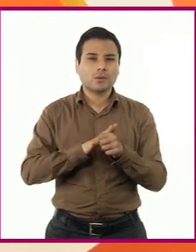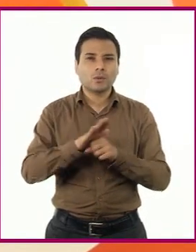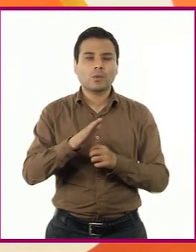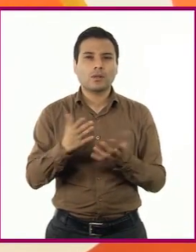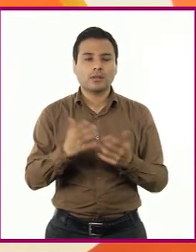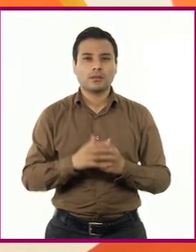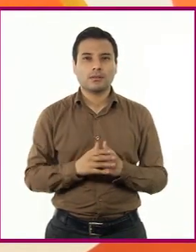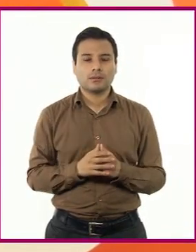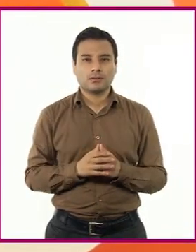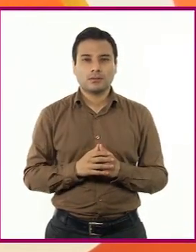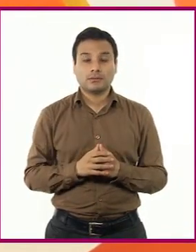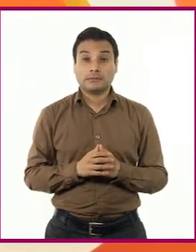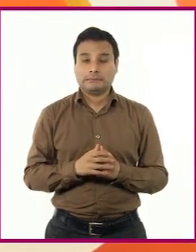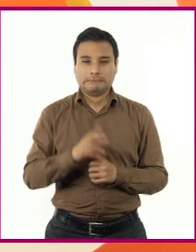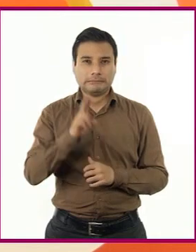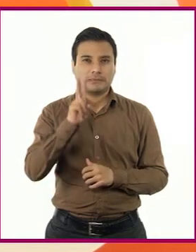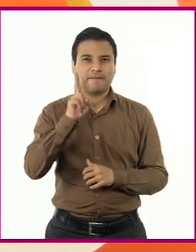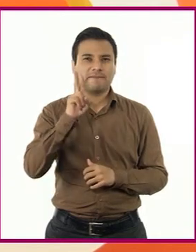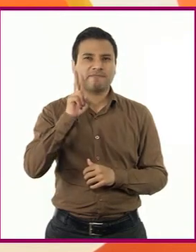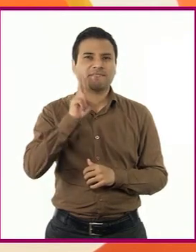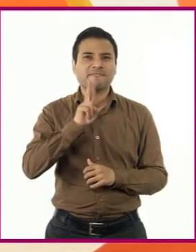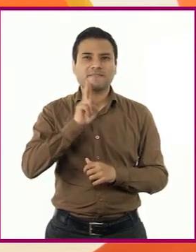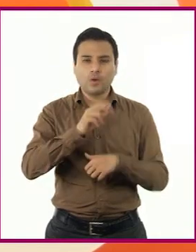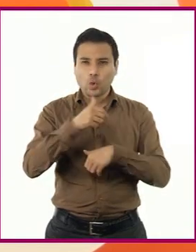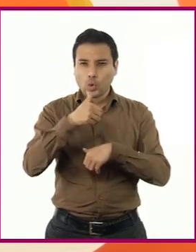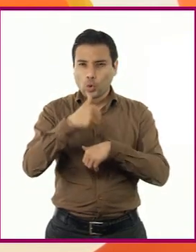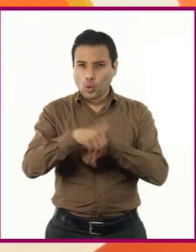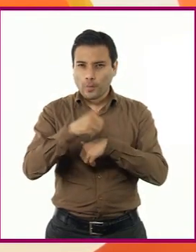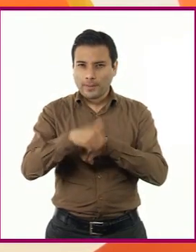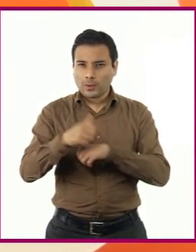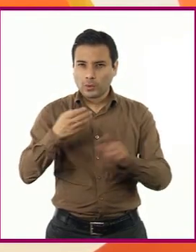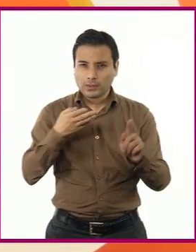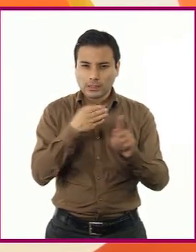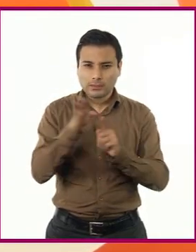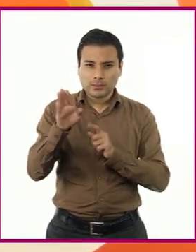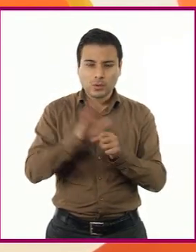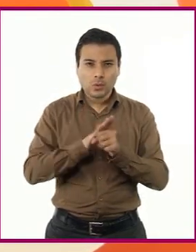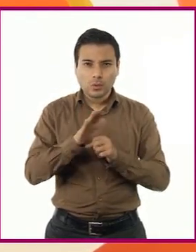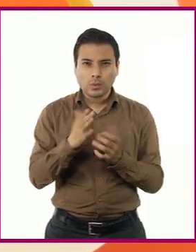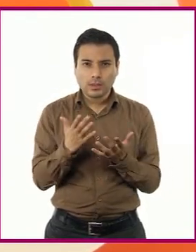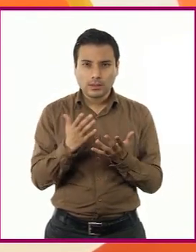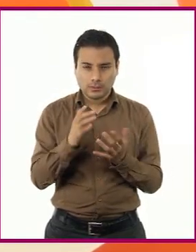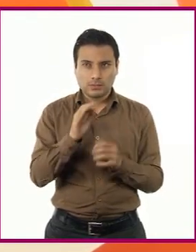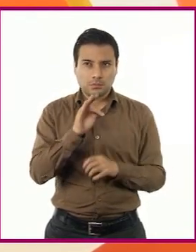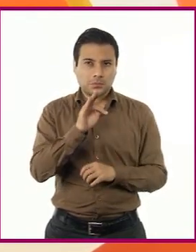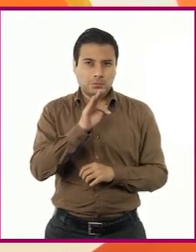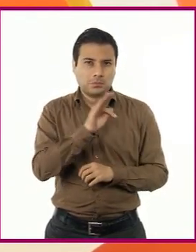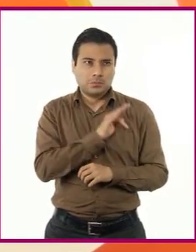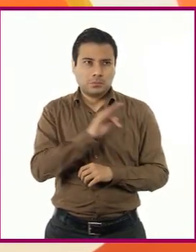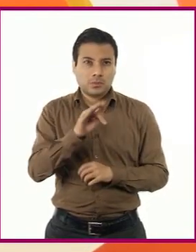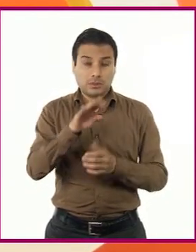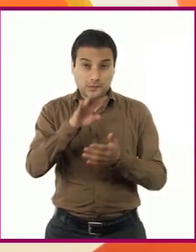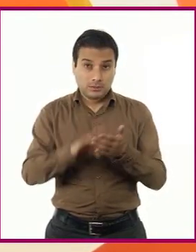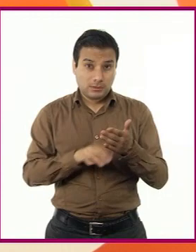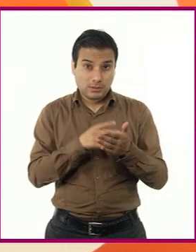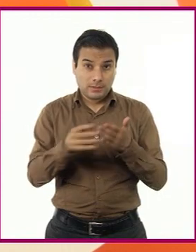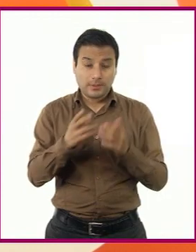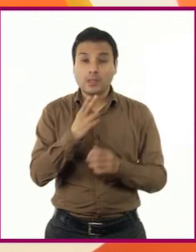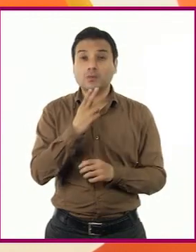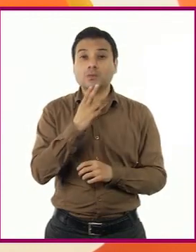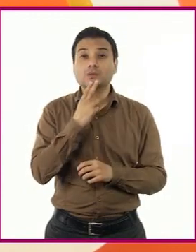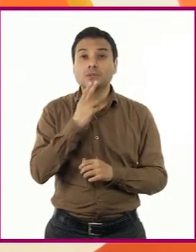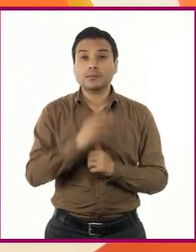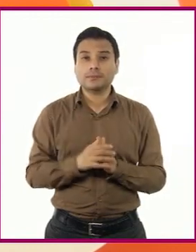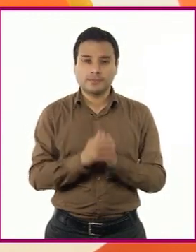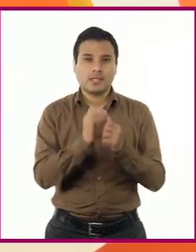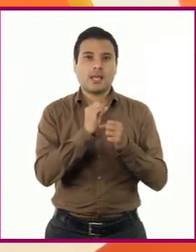Maestra, para saber qué dato está más alejado de la media aritmética, se puede representar la información por medio de una tabla donde se muestre el